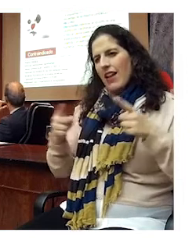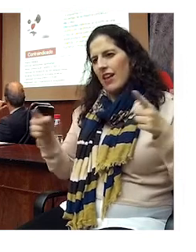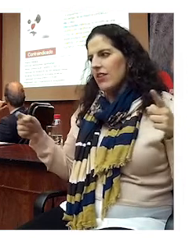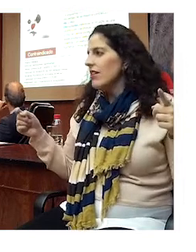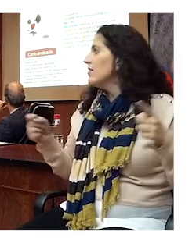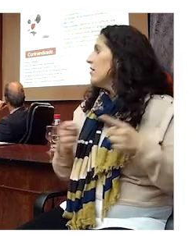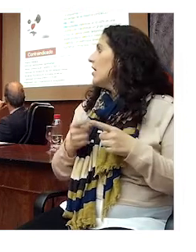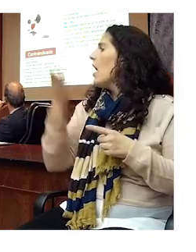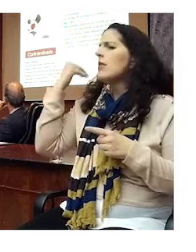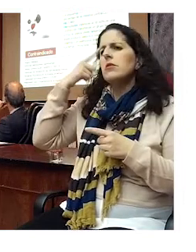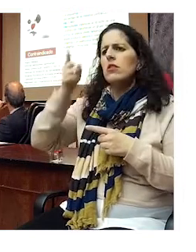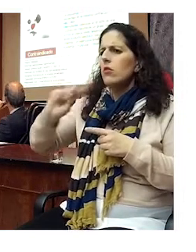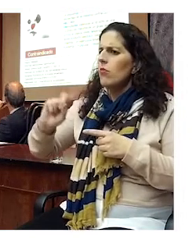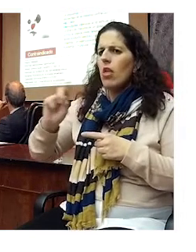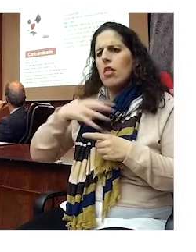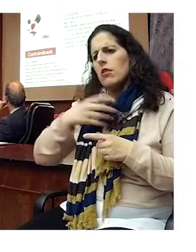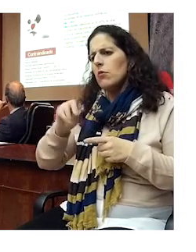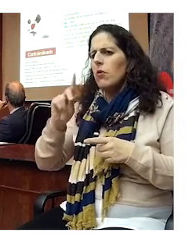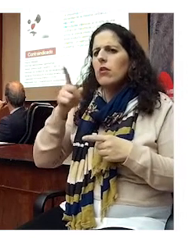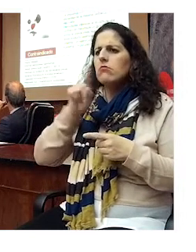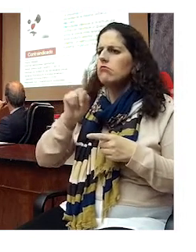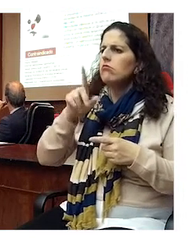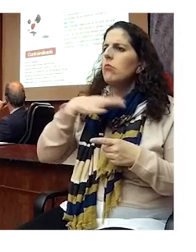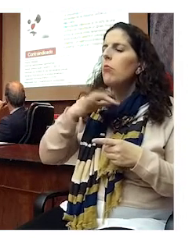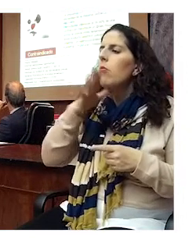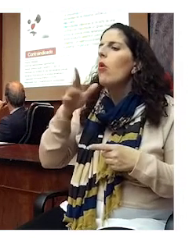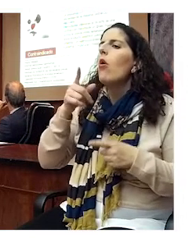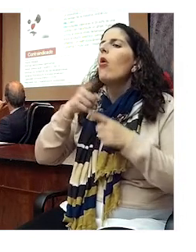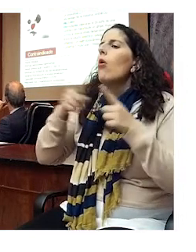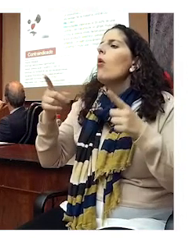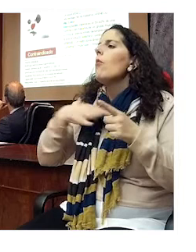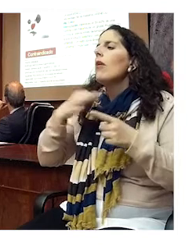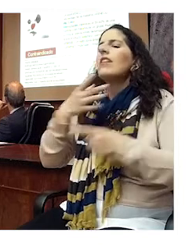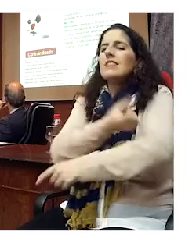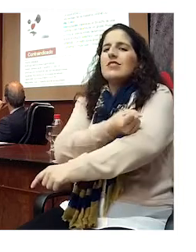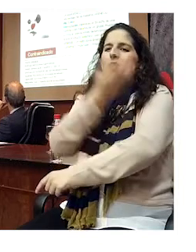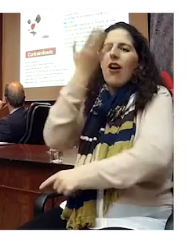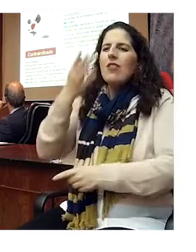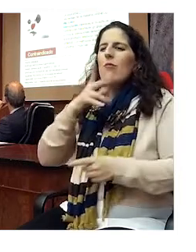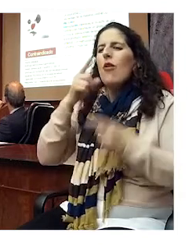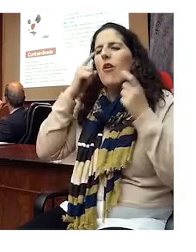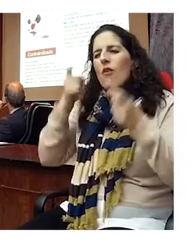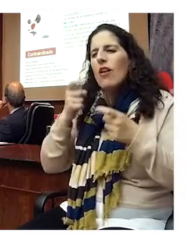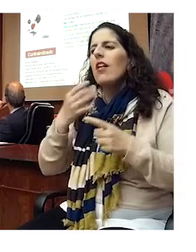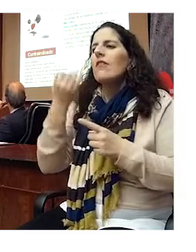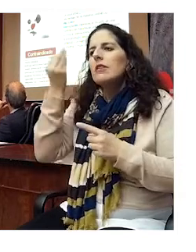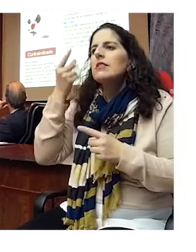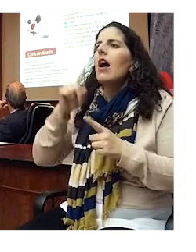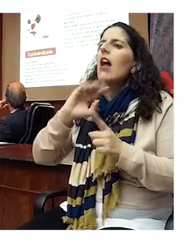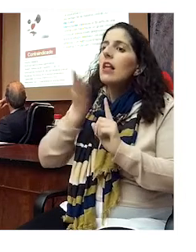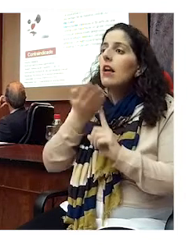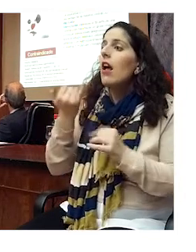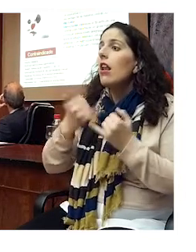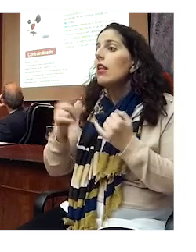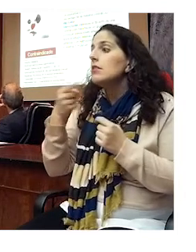pues porque a altos niveles dan lugares a elevaciones bruscas de tensión arterial y pueden tener efectos perniciosos, pero se sabe que